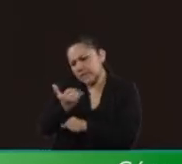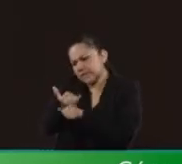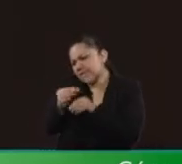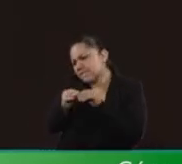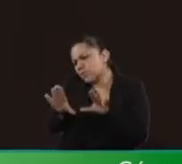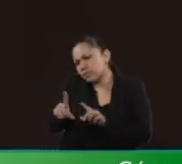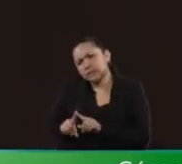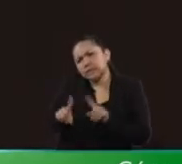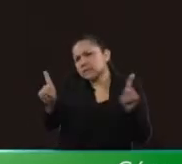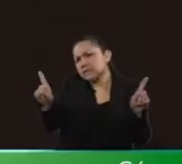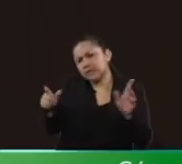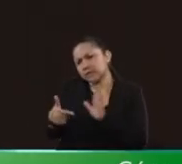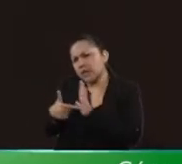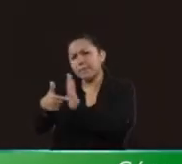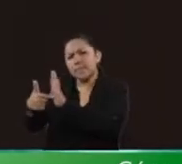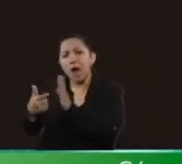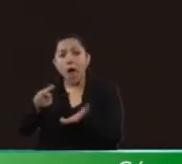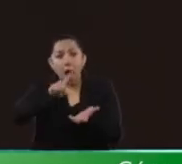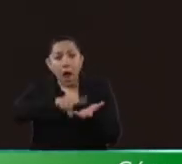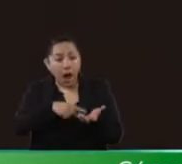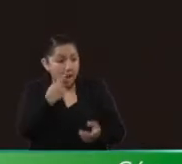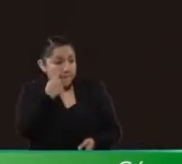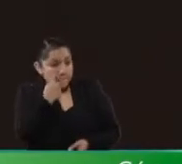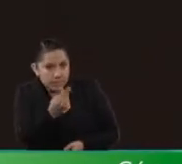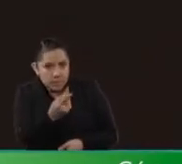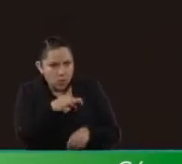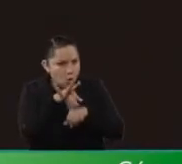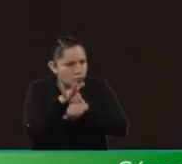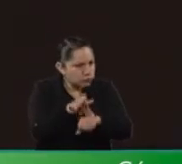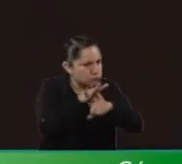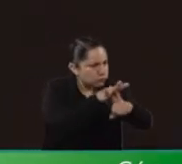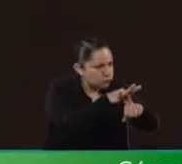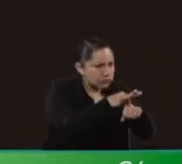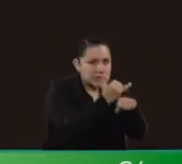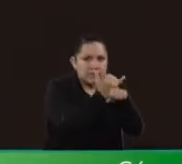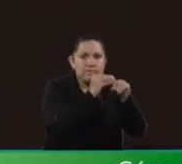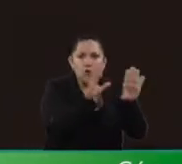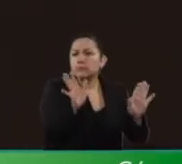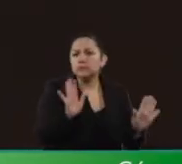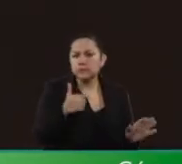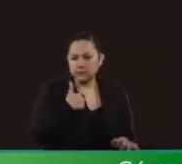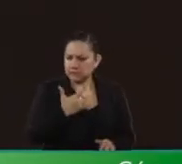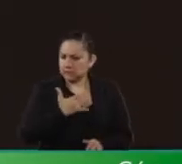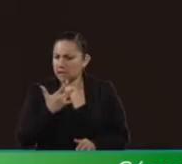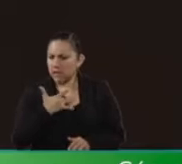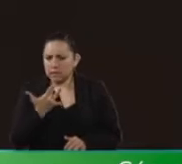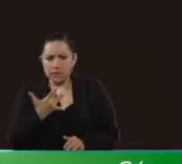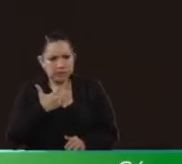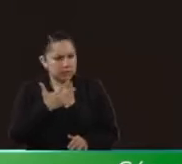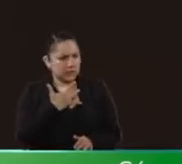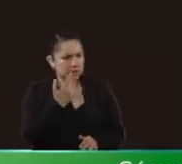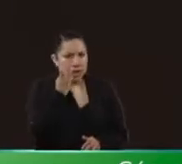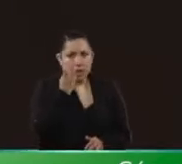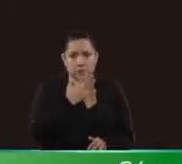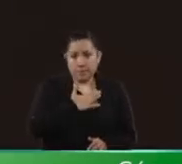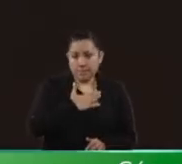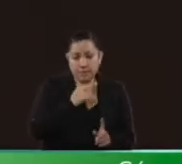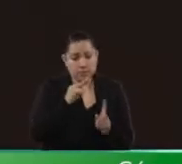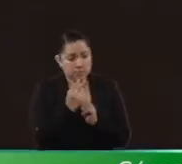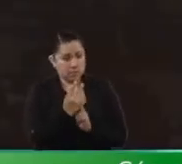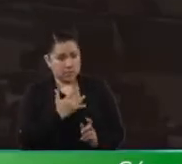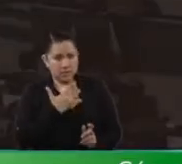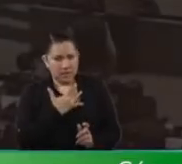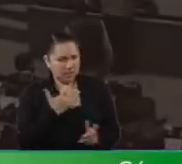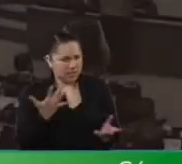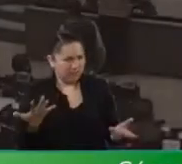evidencia por las emociones. No tengo derecho a fallar, pero la falta de transparencia, rendición de